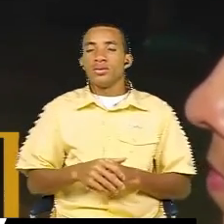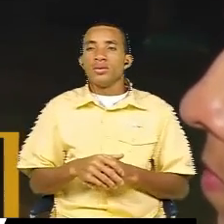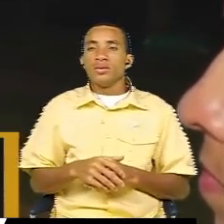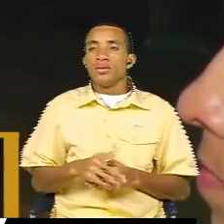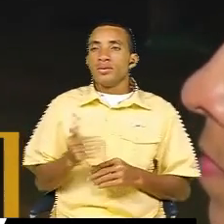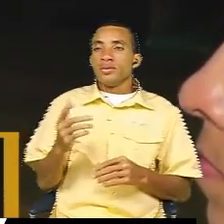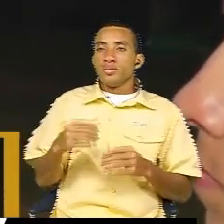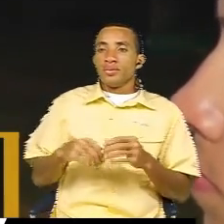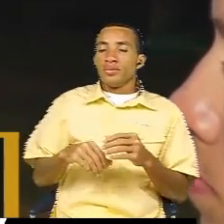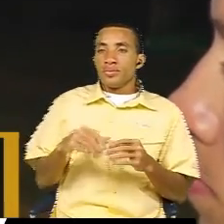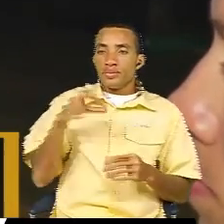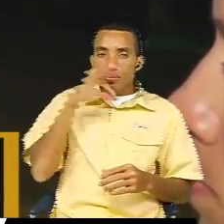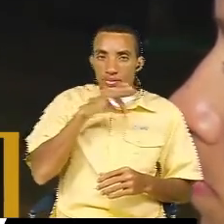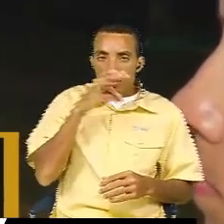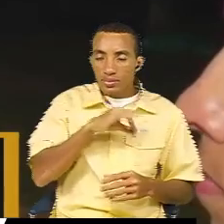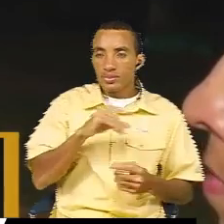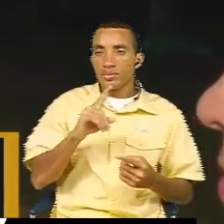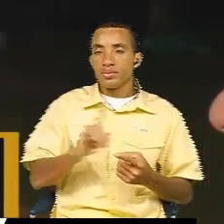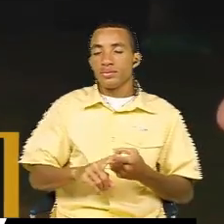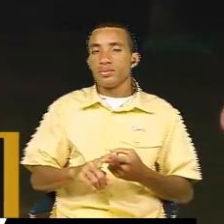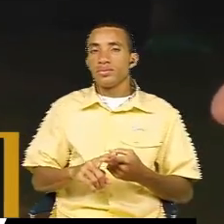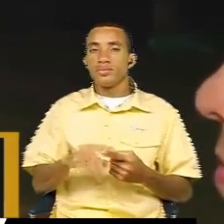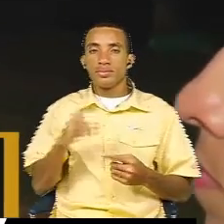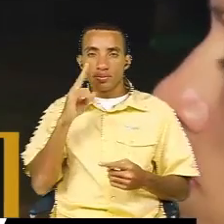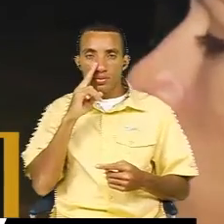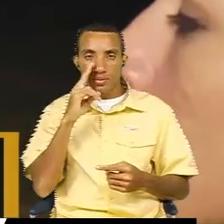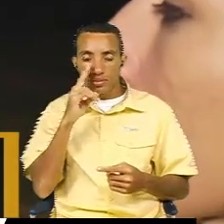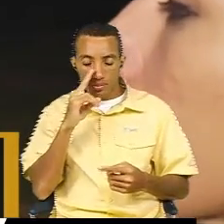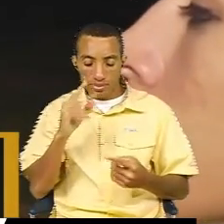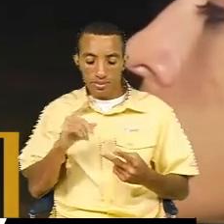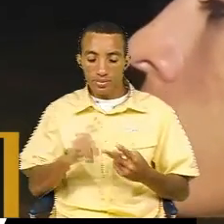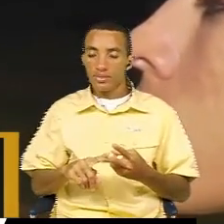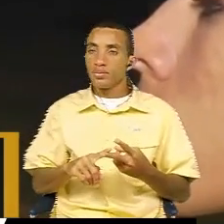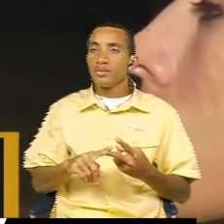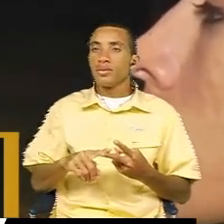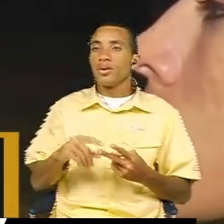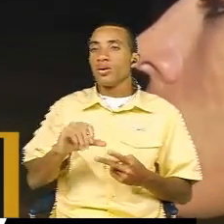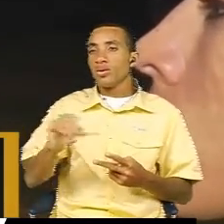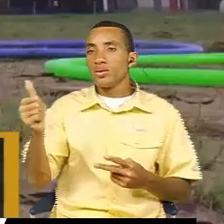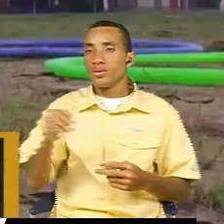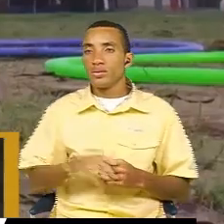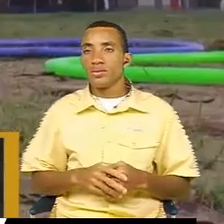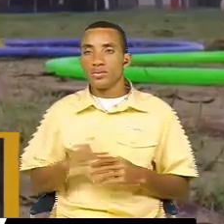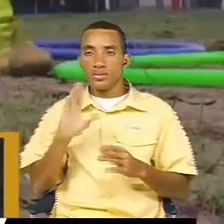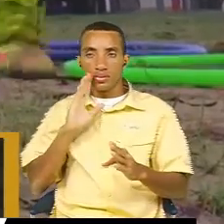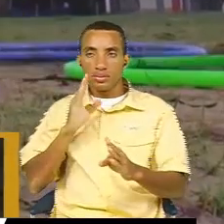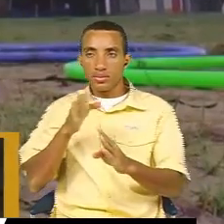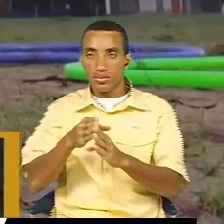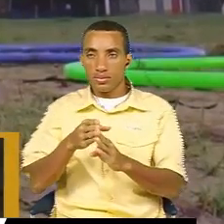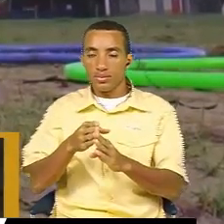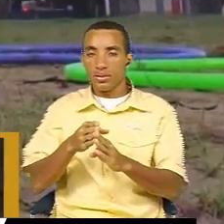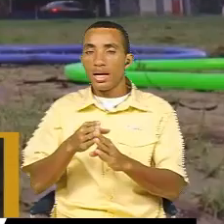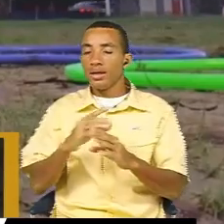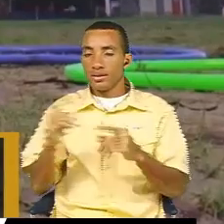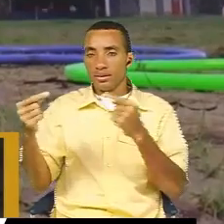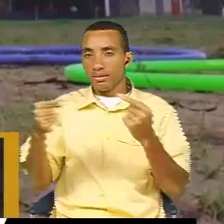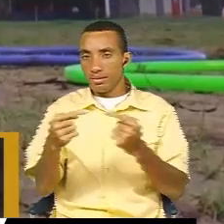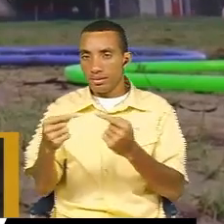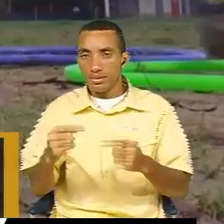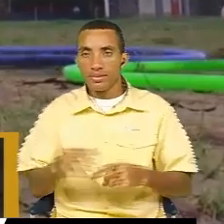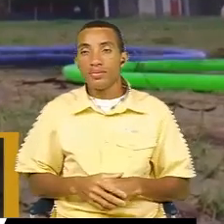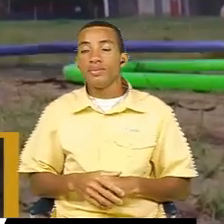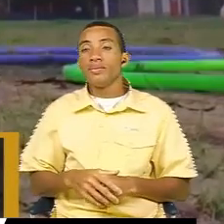Santa Fe, Millonarios. Cada profesor, cada jugador profesional ya retirado tiene su escuela, entonces a eso nos vamos a enfrentar nosotros. Agregó que el entrenamiento para las